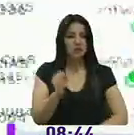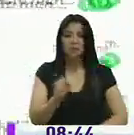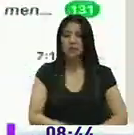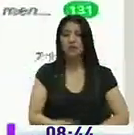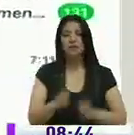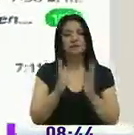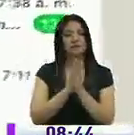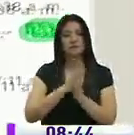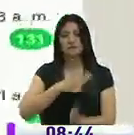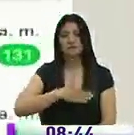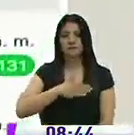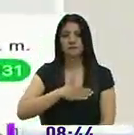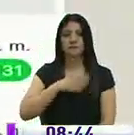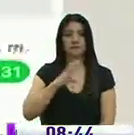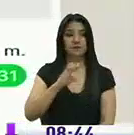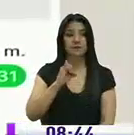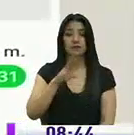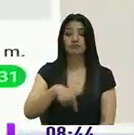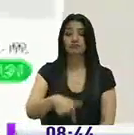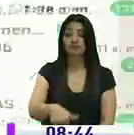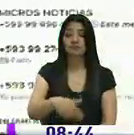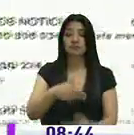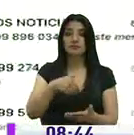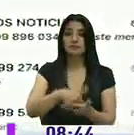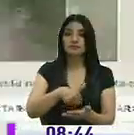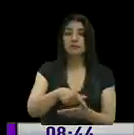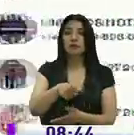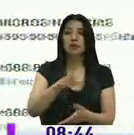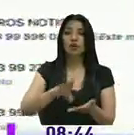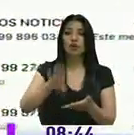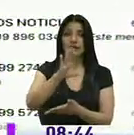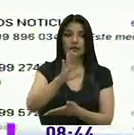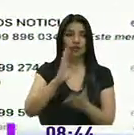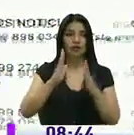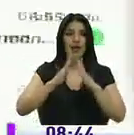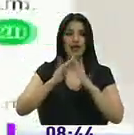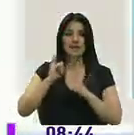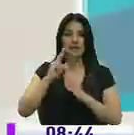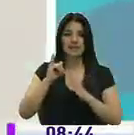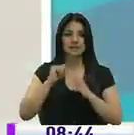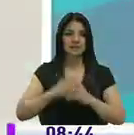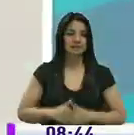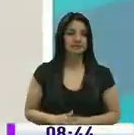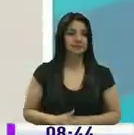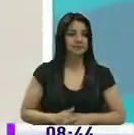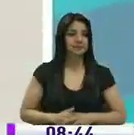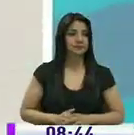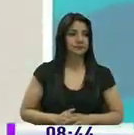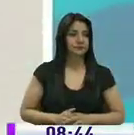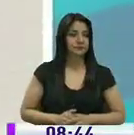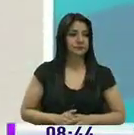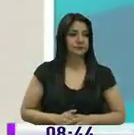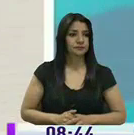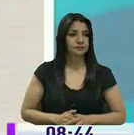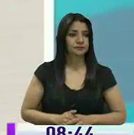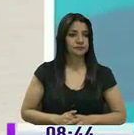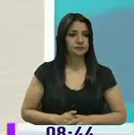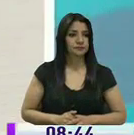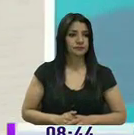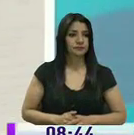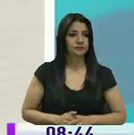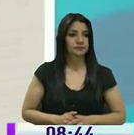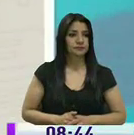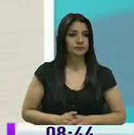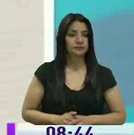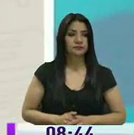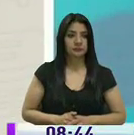hermanitos carlos saben frente al colegio carlos zambrano sector de las casas esto es terrible y construyó vereda en le